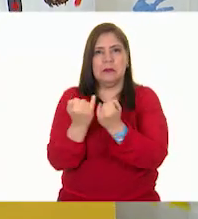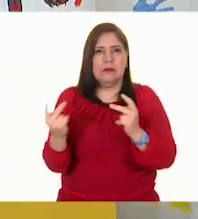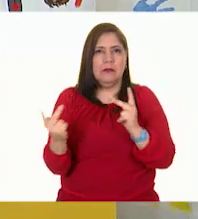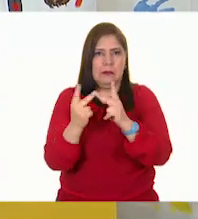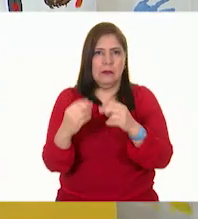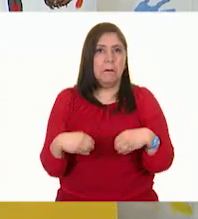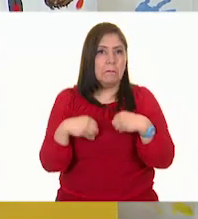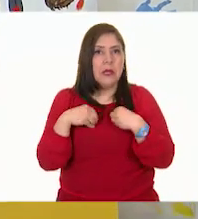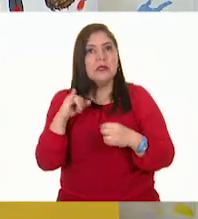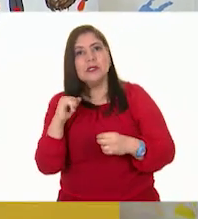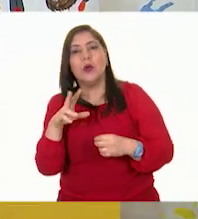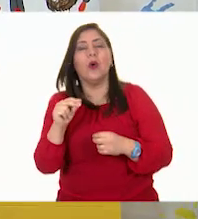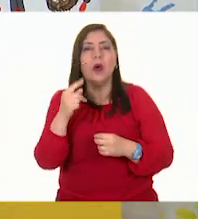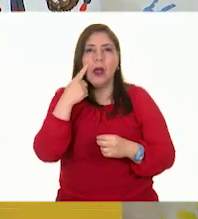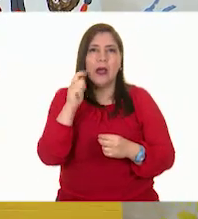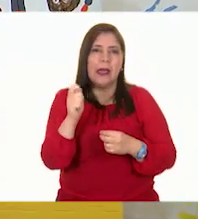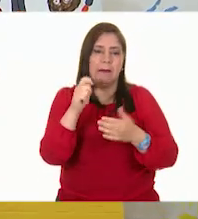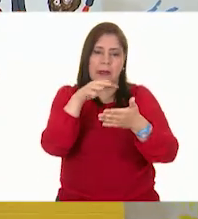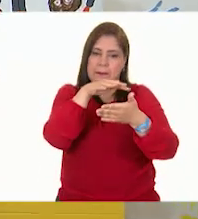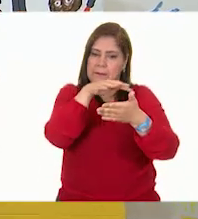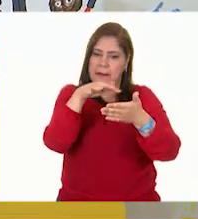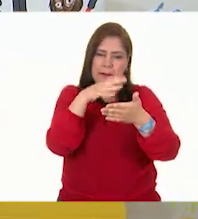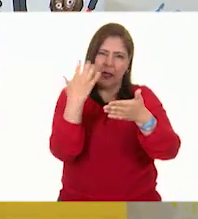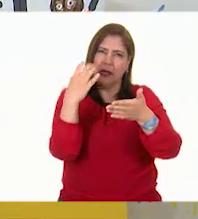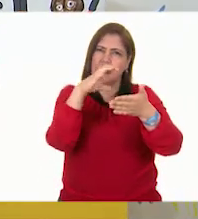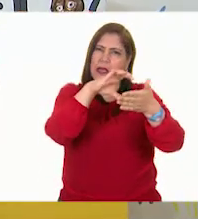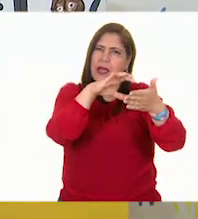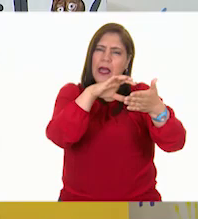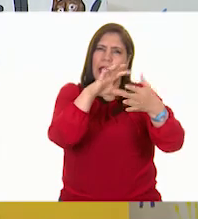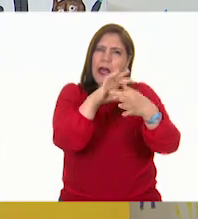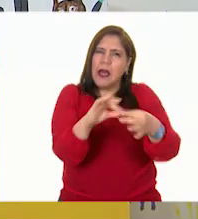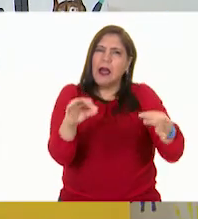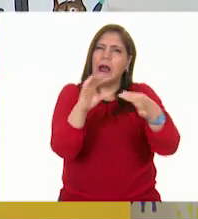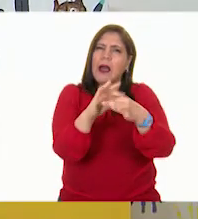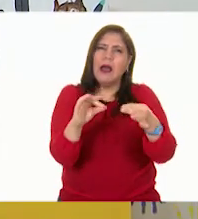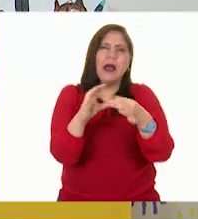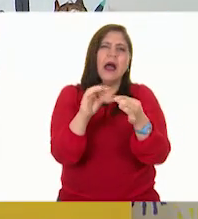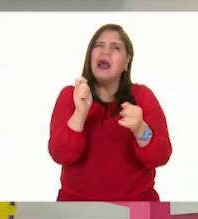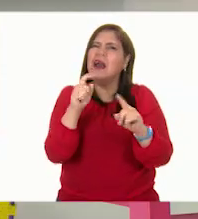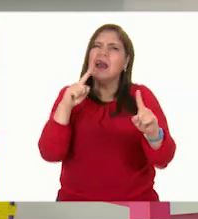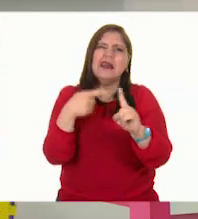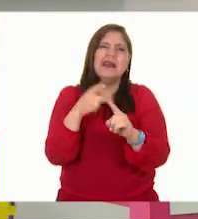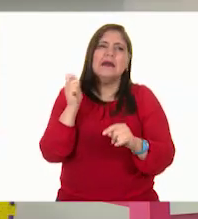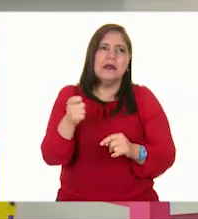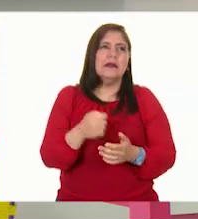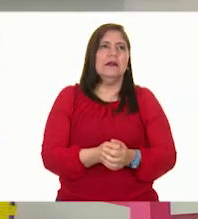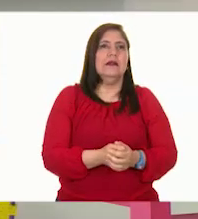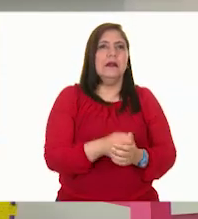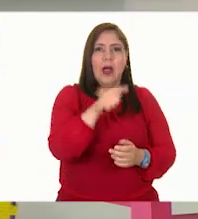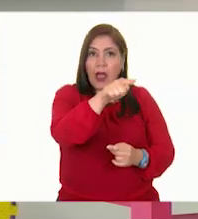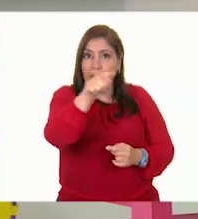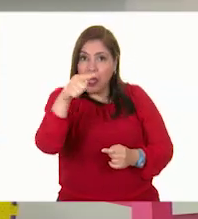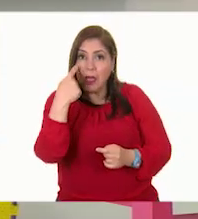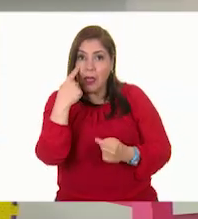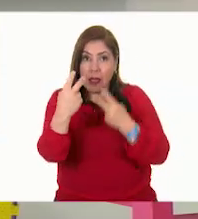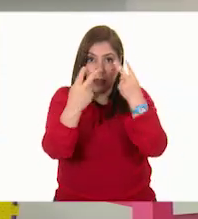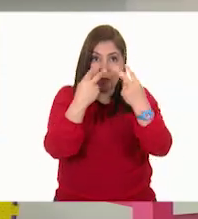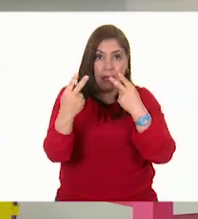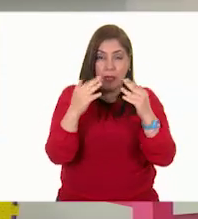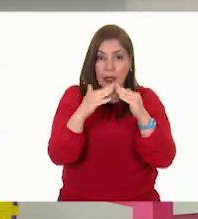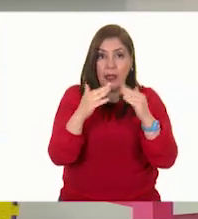Y entonces, este pequeño texto, ¿a qué nos hace referencia? ¿De qué se trata? ¿Allí en casa pusieron mucha